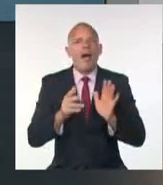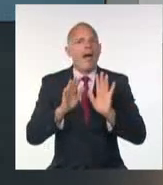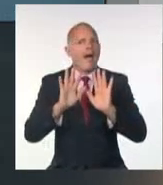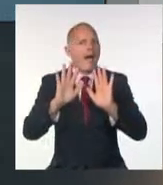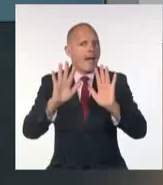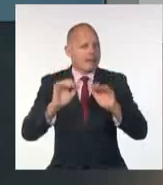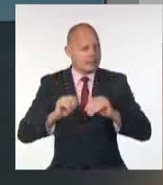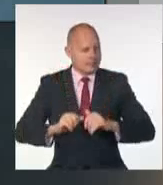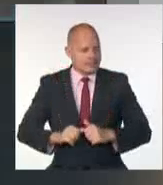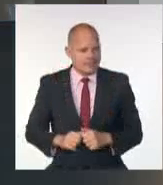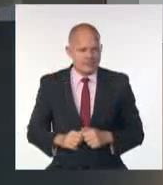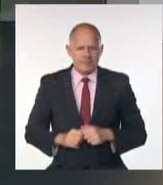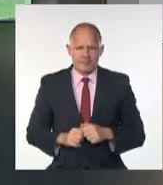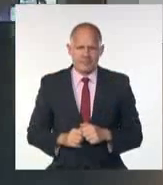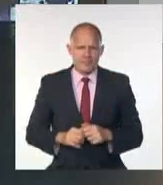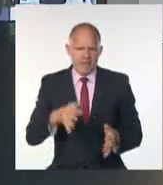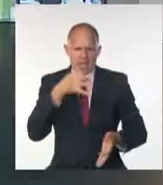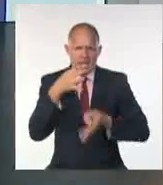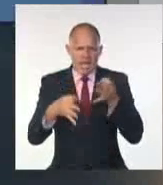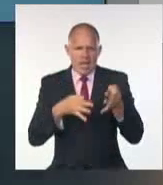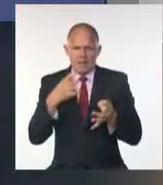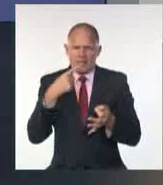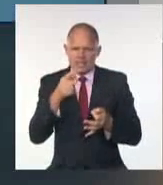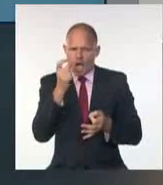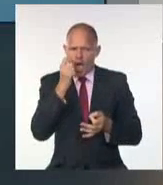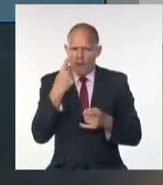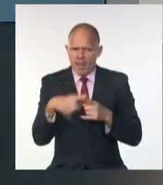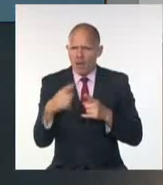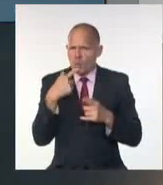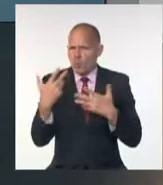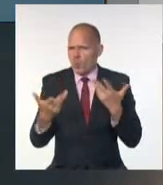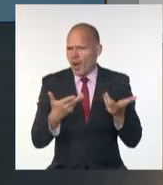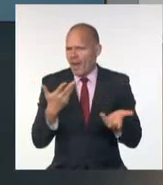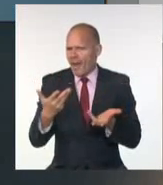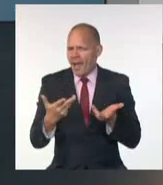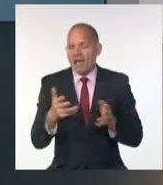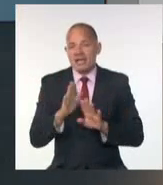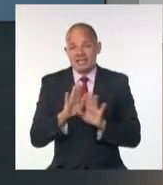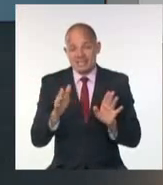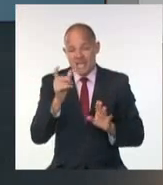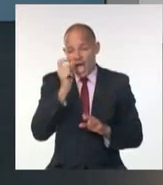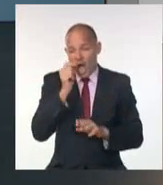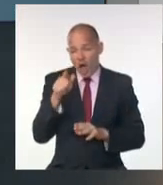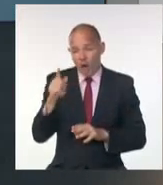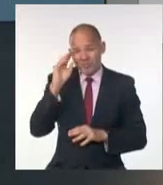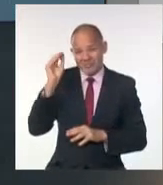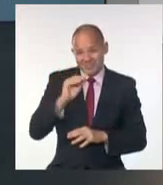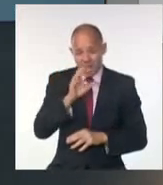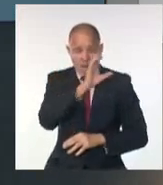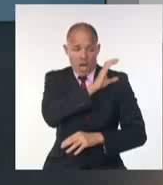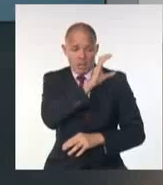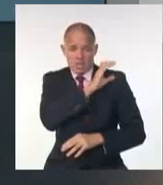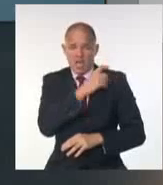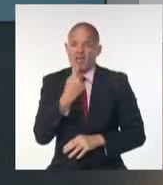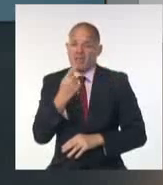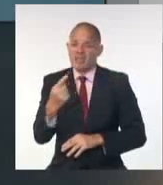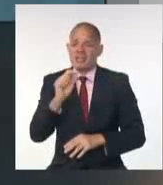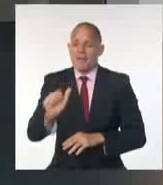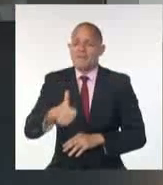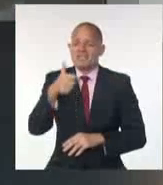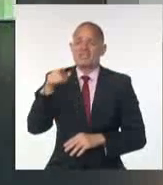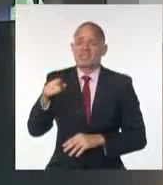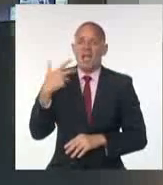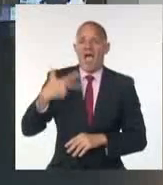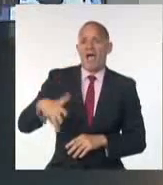absolutamente ridícula y anacrónica que nadie va a seguir, catalogó el ex canciller argentino Santiago Cafiero a Javier Milei luego de su